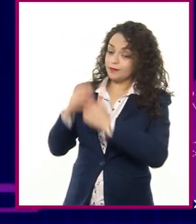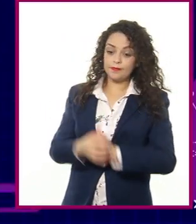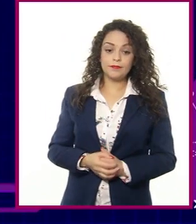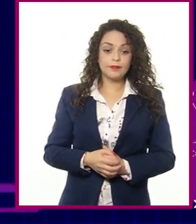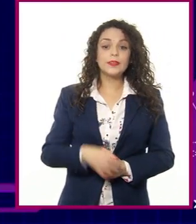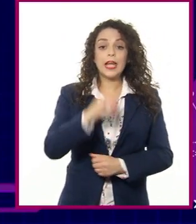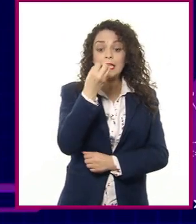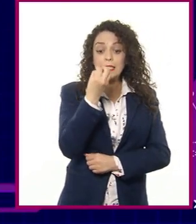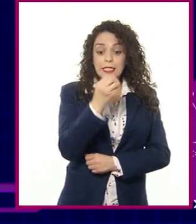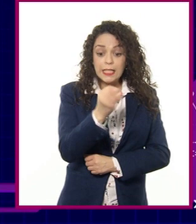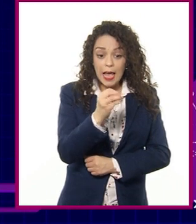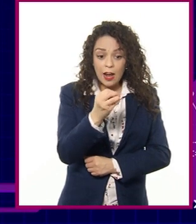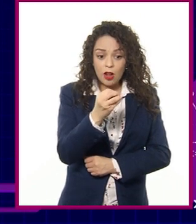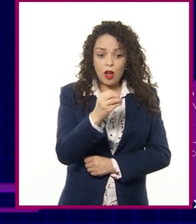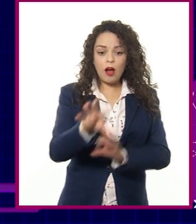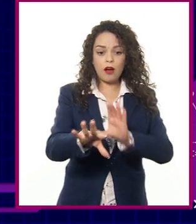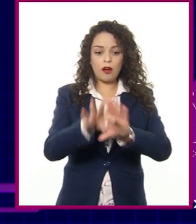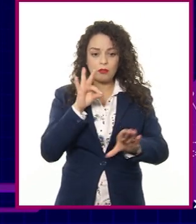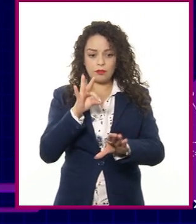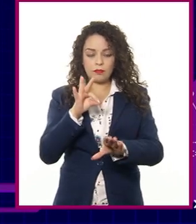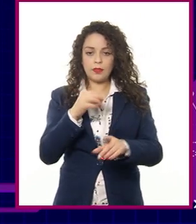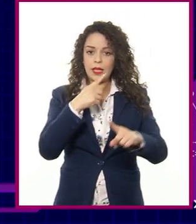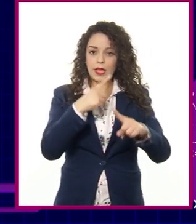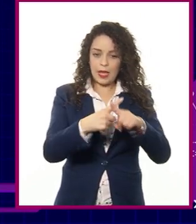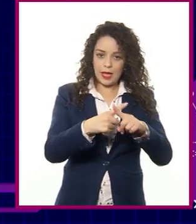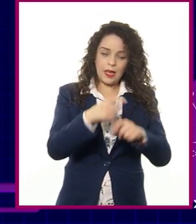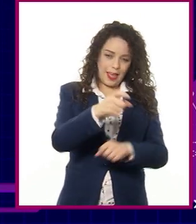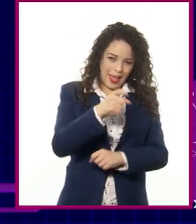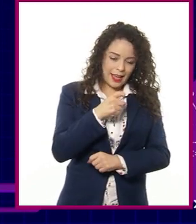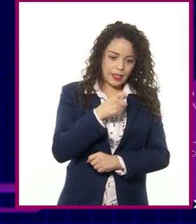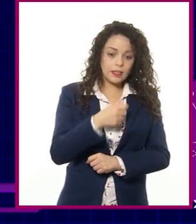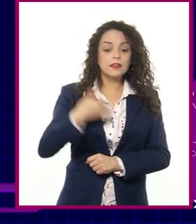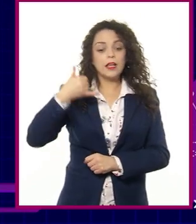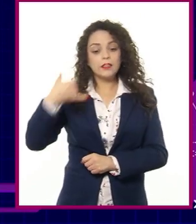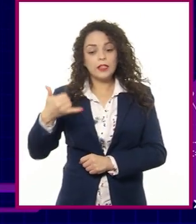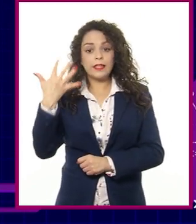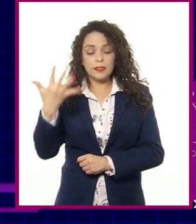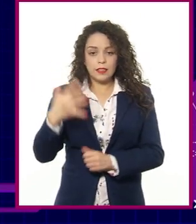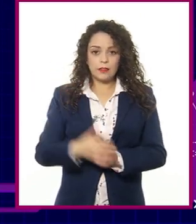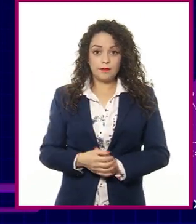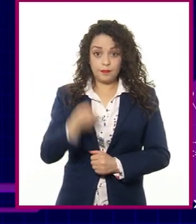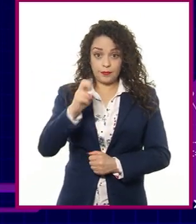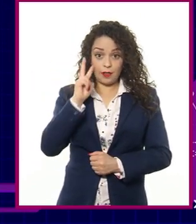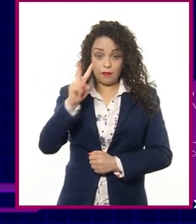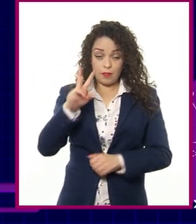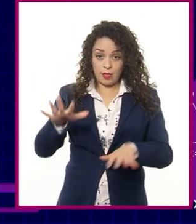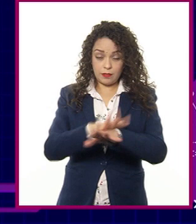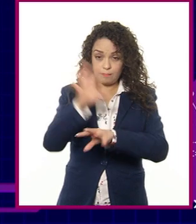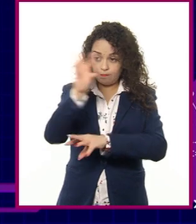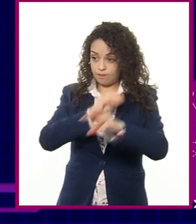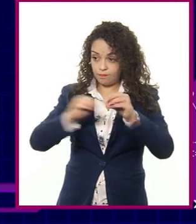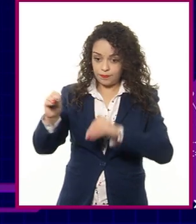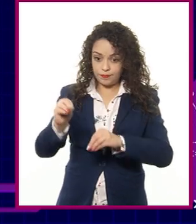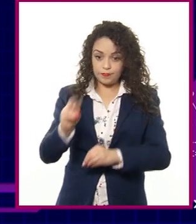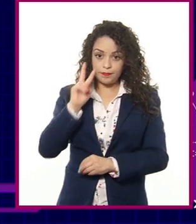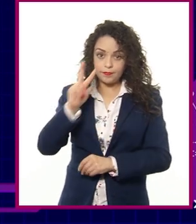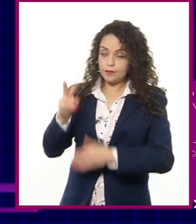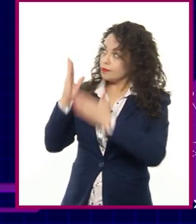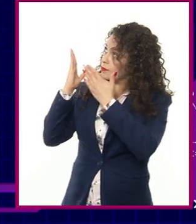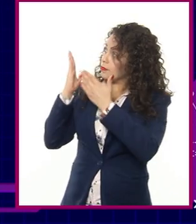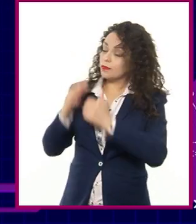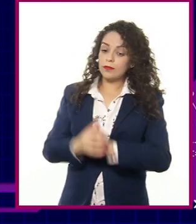0 en x y 5 en y, porque se sustituye el valor de x por 0. Esto es 5